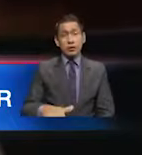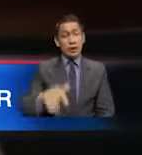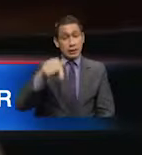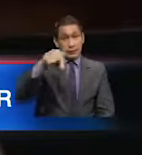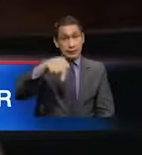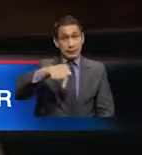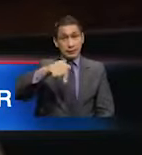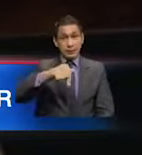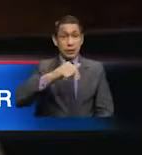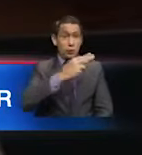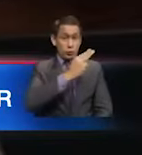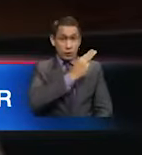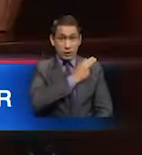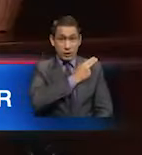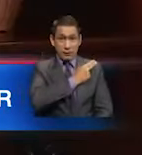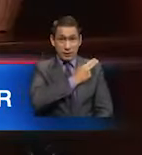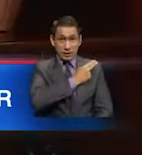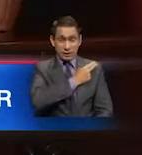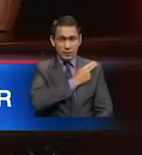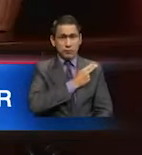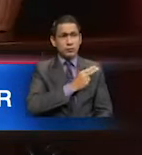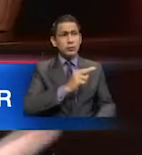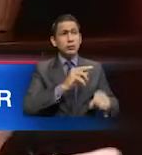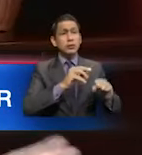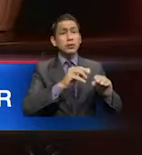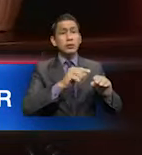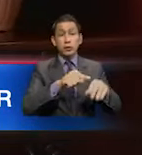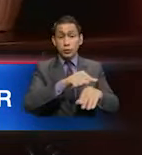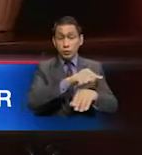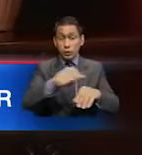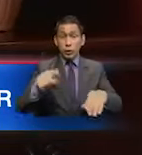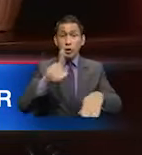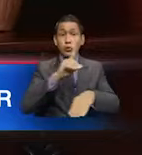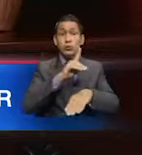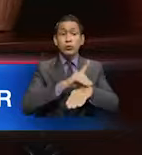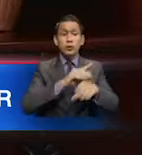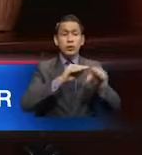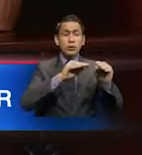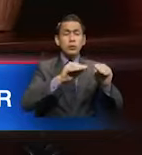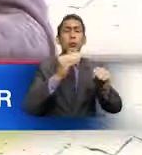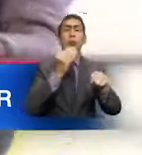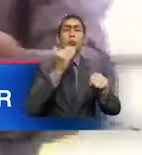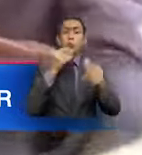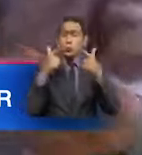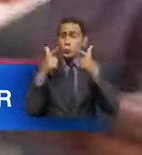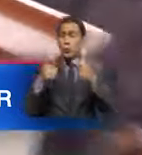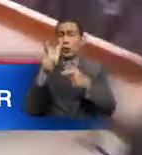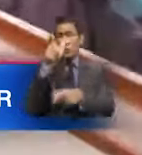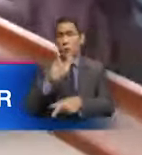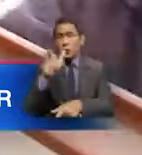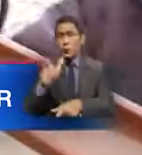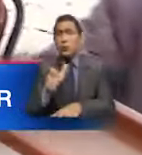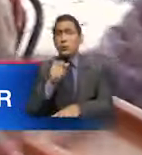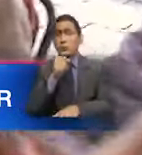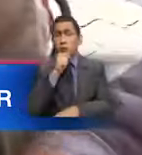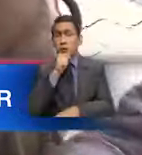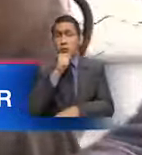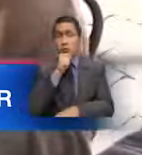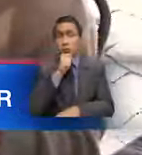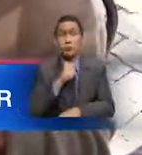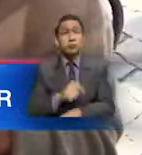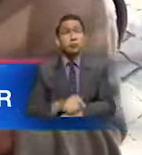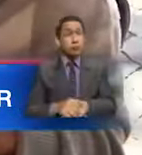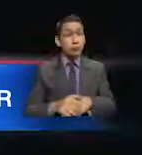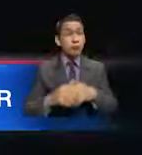tópicos, las asignaturas de geriatría, una reforma que de un rediseño que estamos llevando a cabo. La esperanza de vida en Ecuador subió a